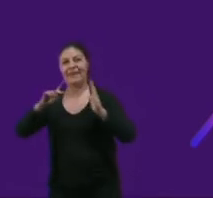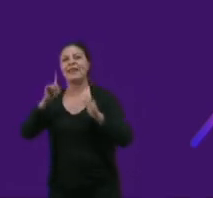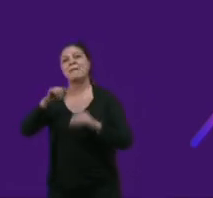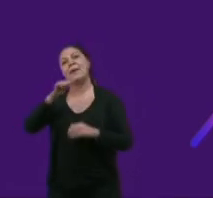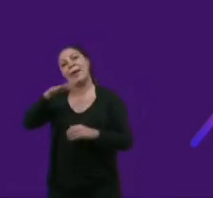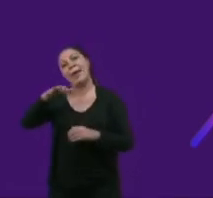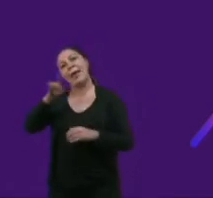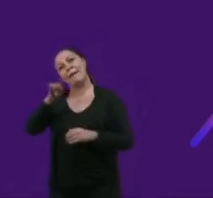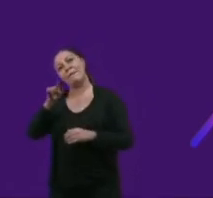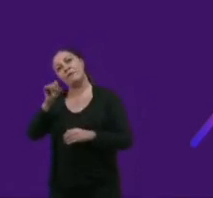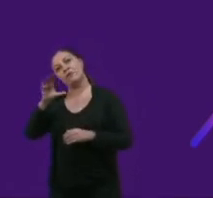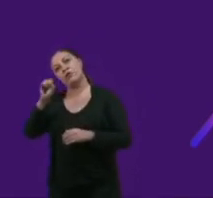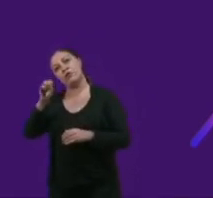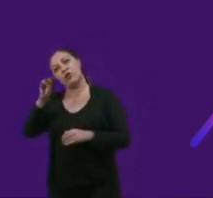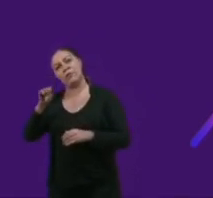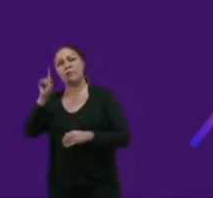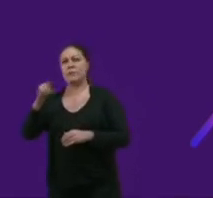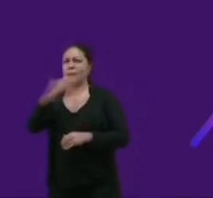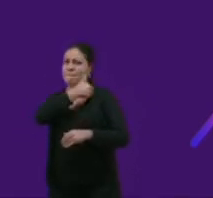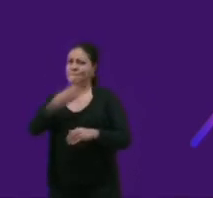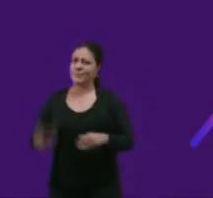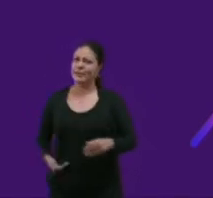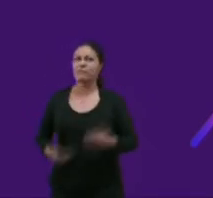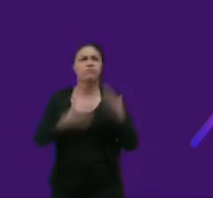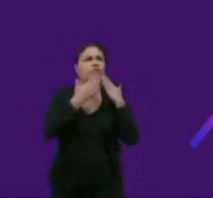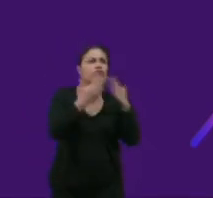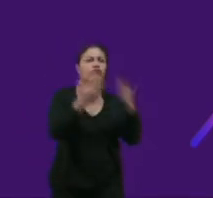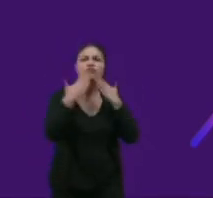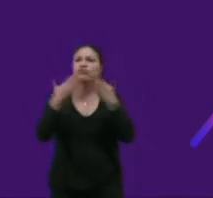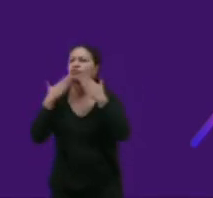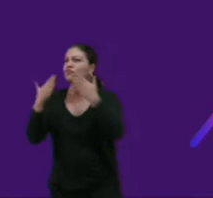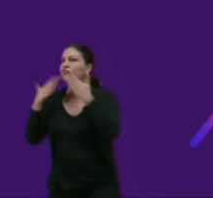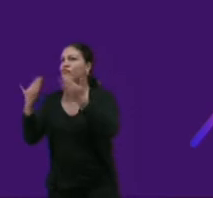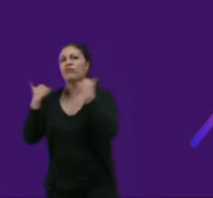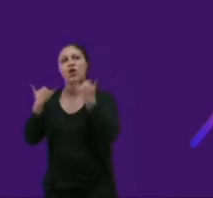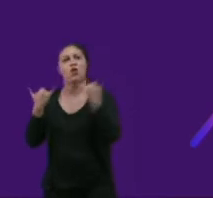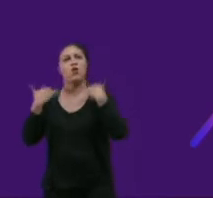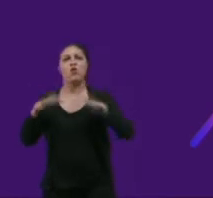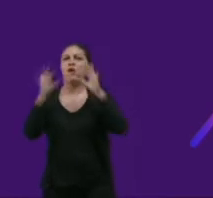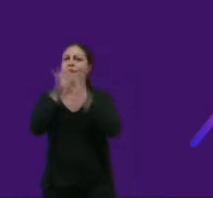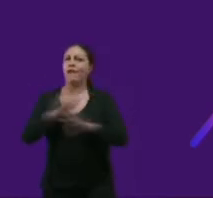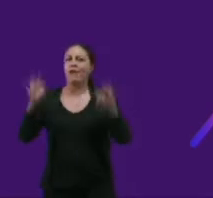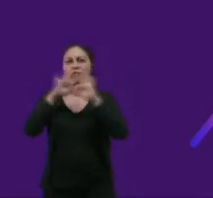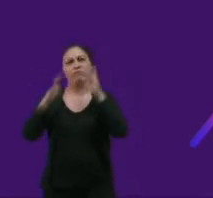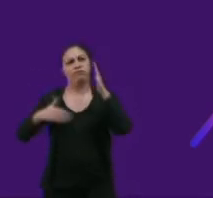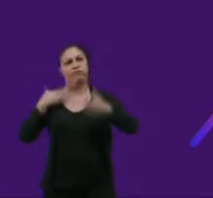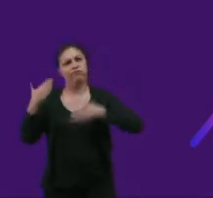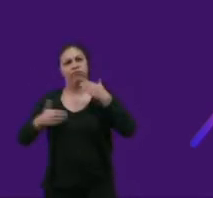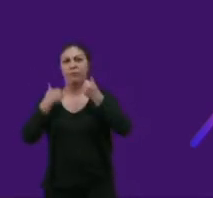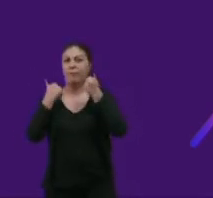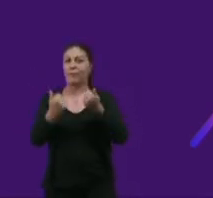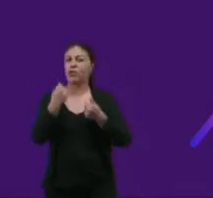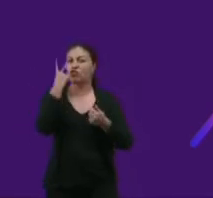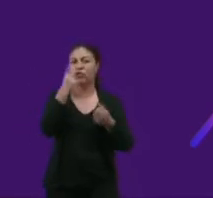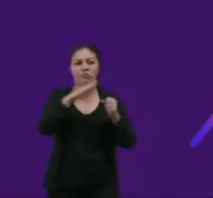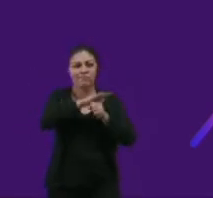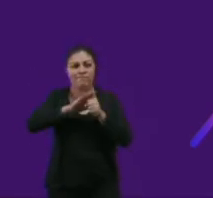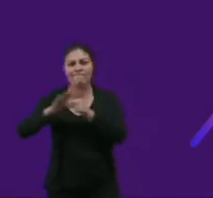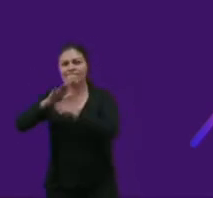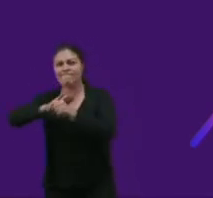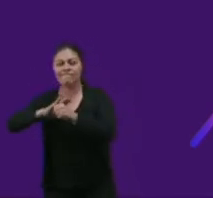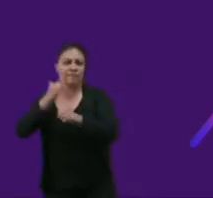presidente estamos muy muy contentos tenemos dos casos de éxito de emprendimiento en latinoamérica